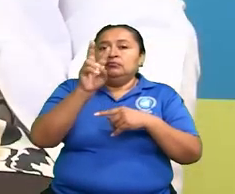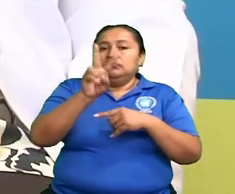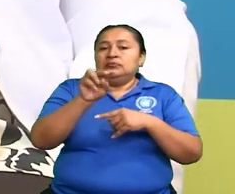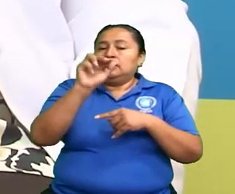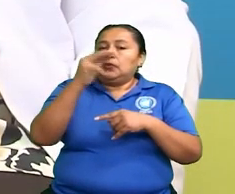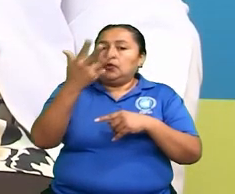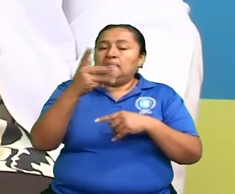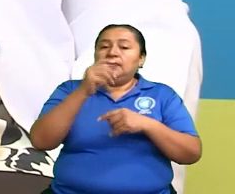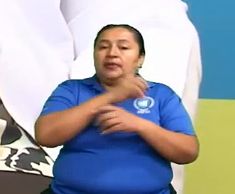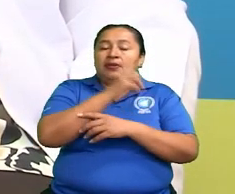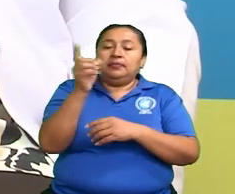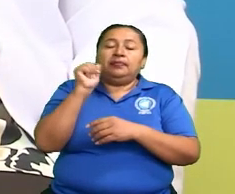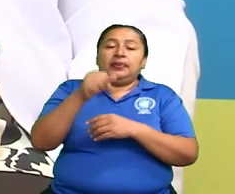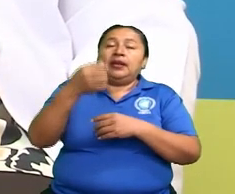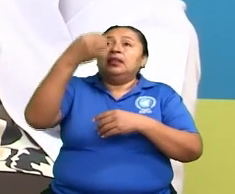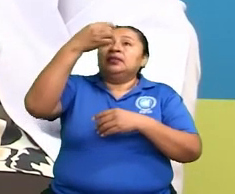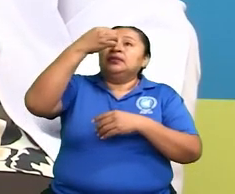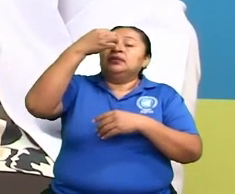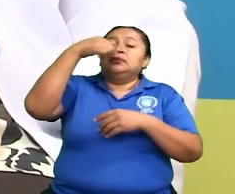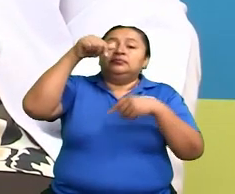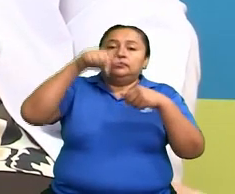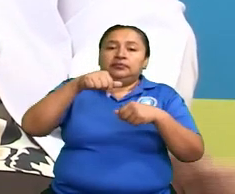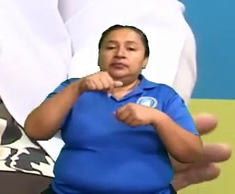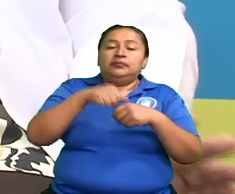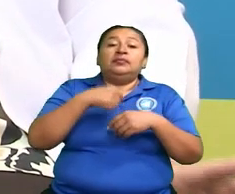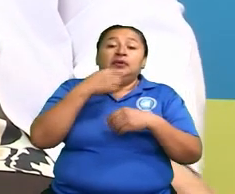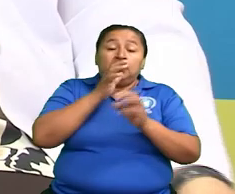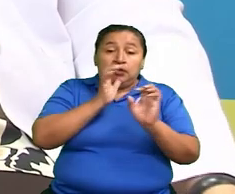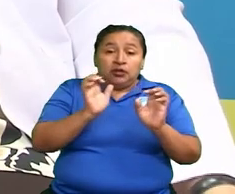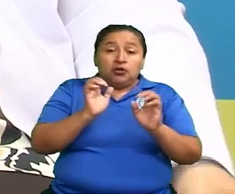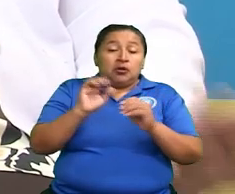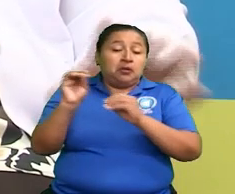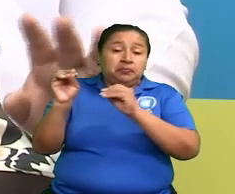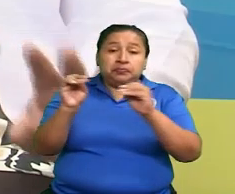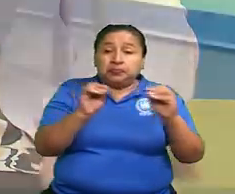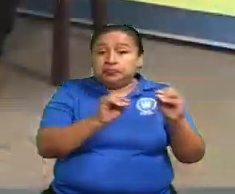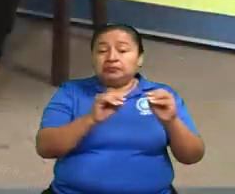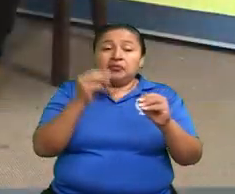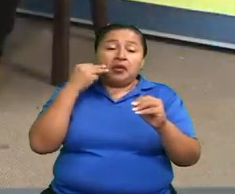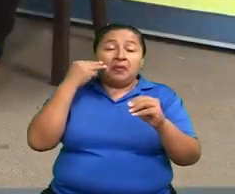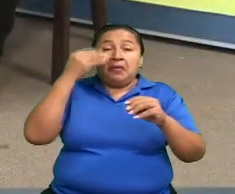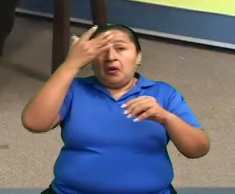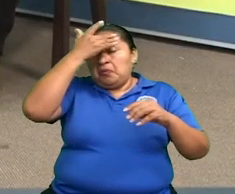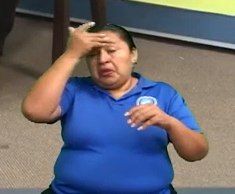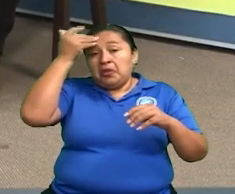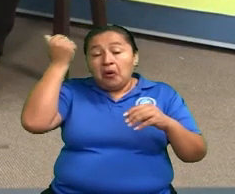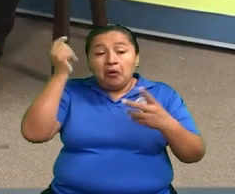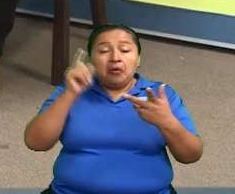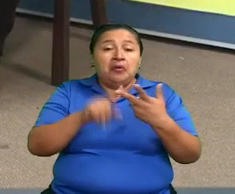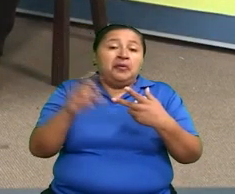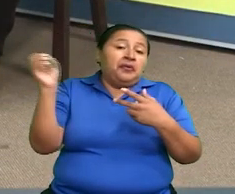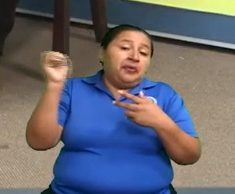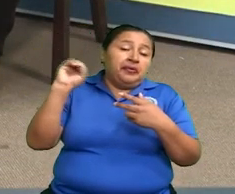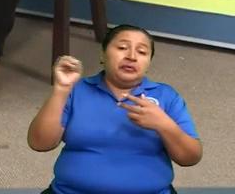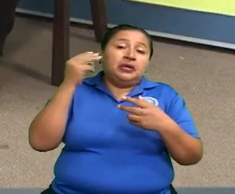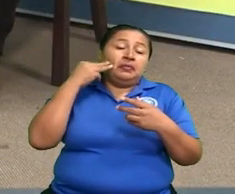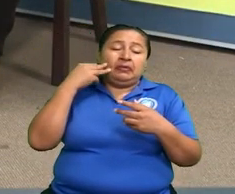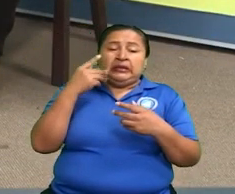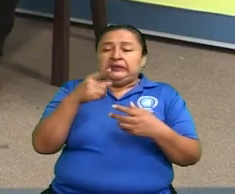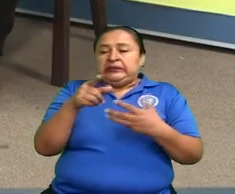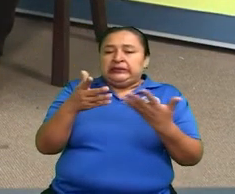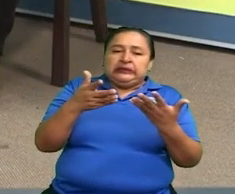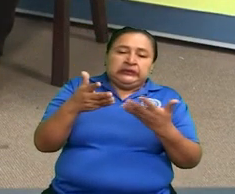4 meses y 29 días para aplicarle esa vacuna. Aunque el niño se haya atrasado, aunque la mamá se le haya olvidado o la mamá no está segura en